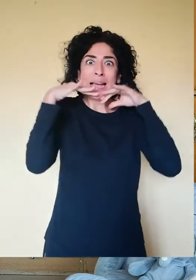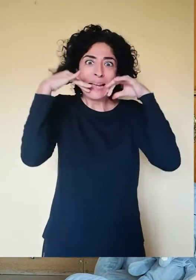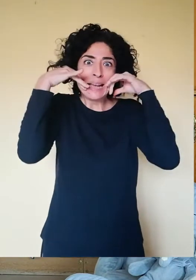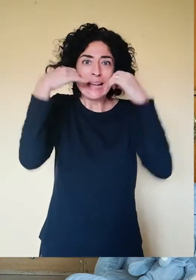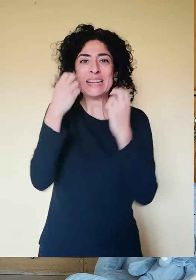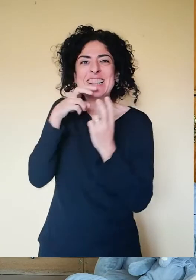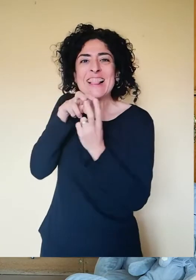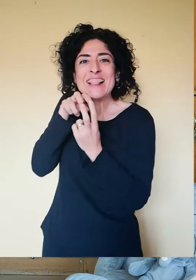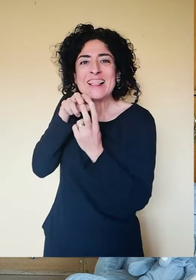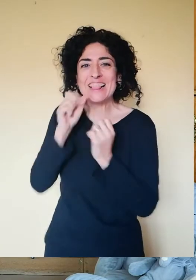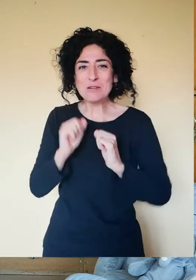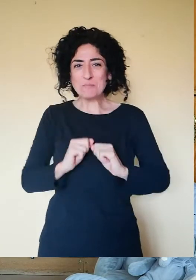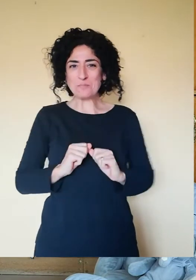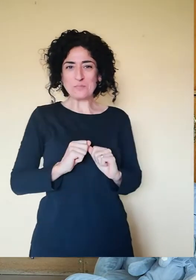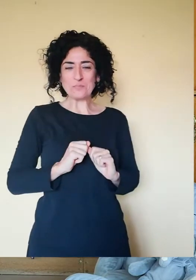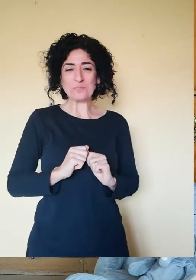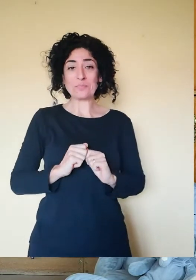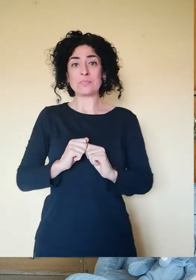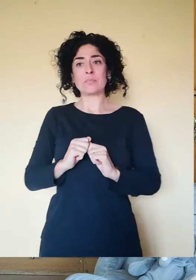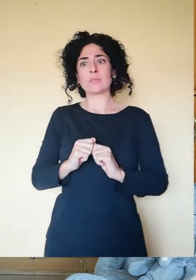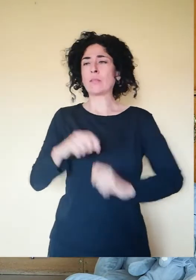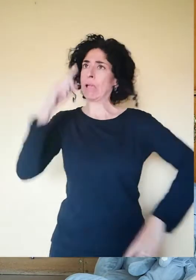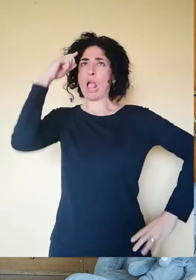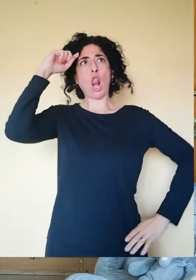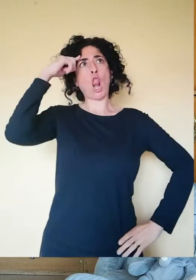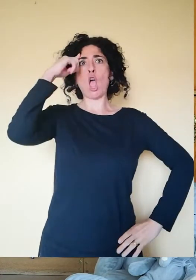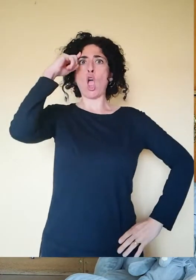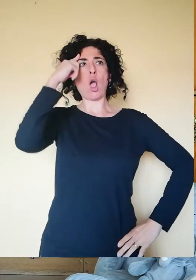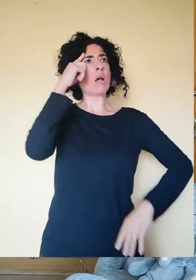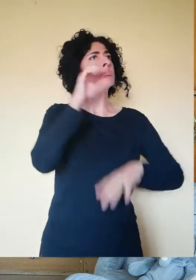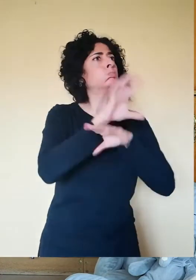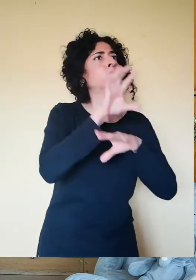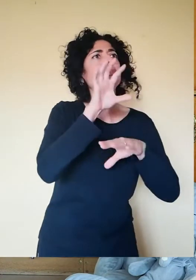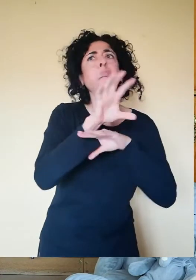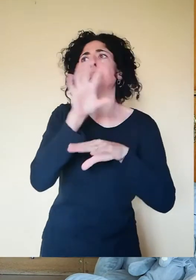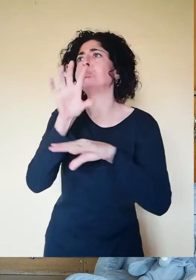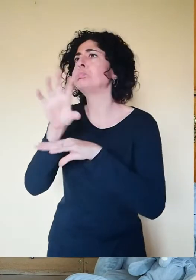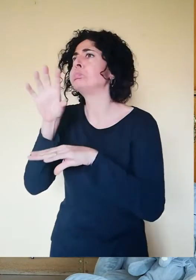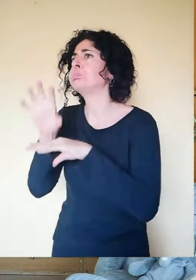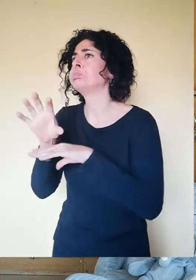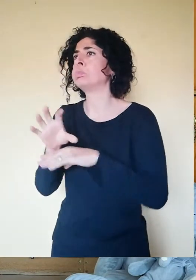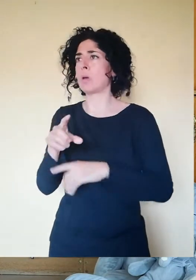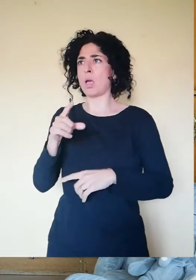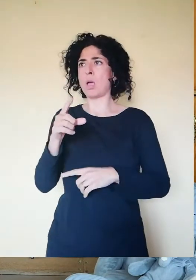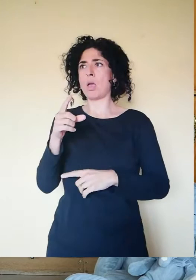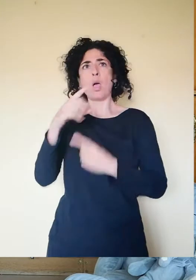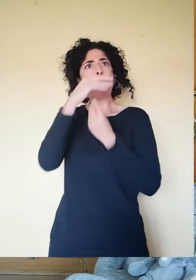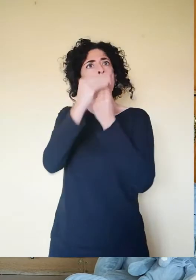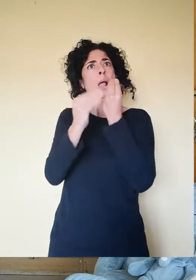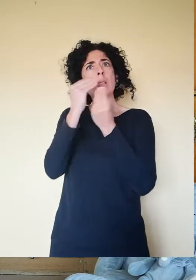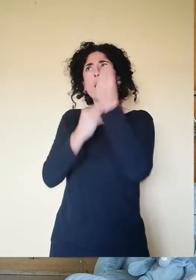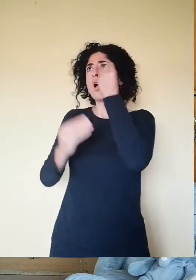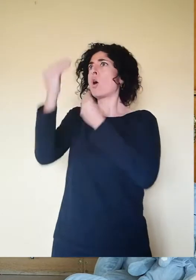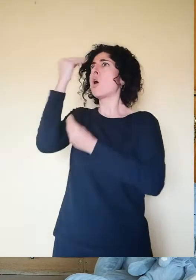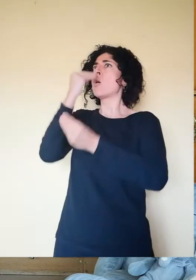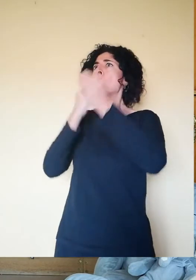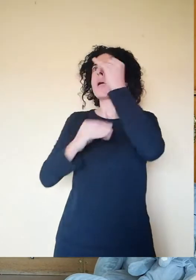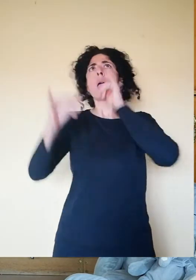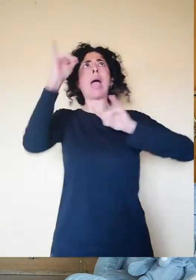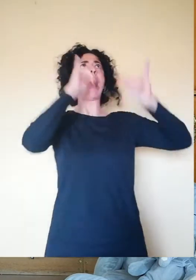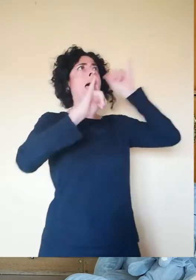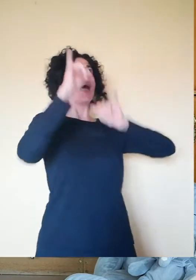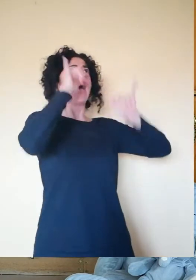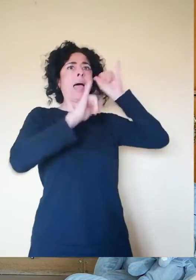cuando se ríe se le ven los dientes. Está demente, critica a la gente, porque come plátanos